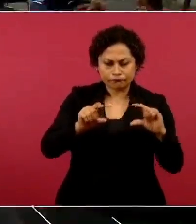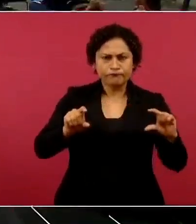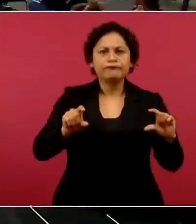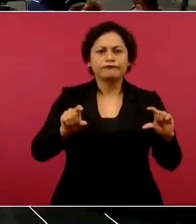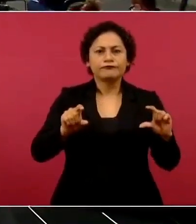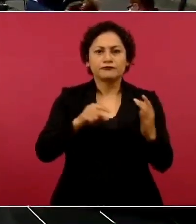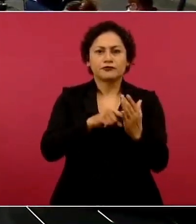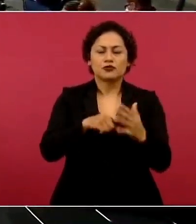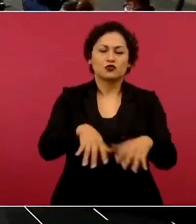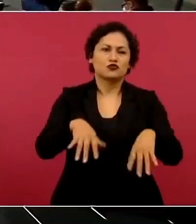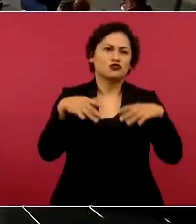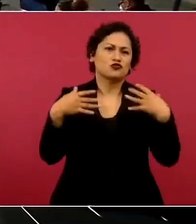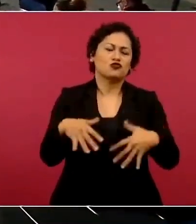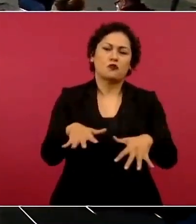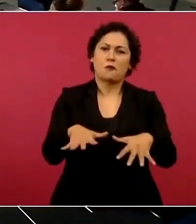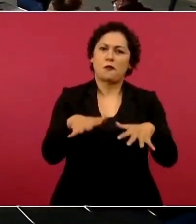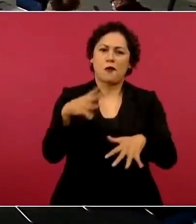genial,